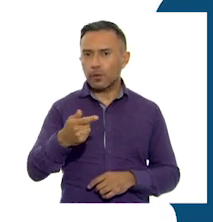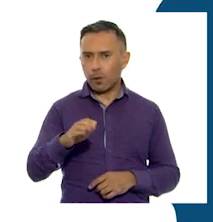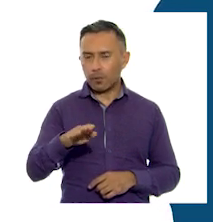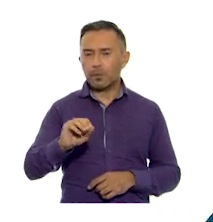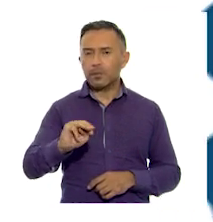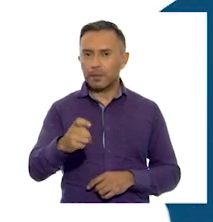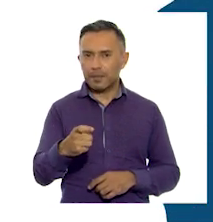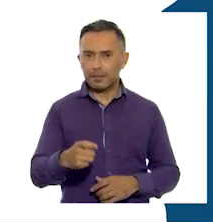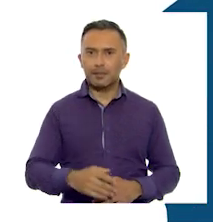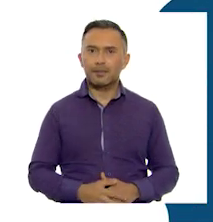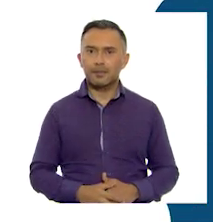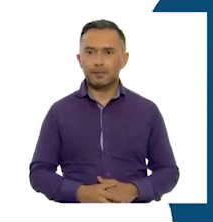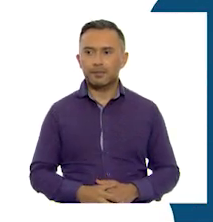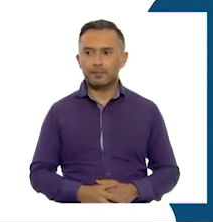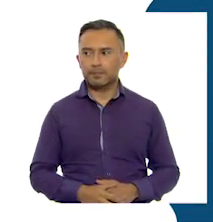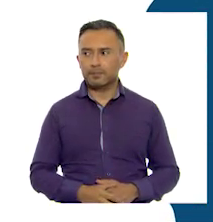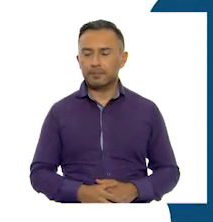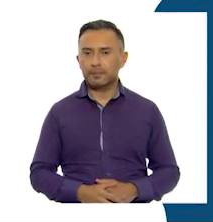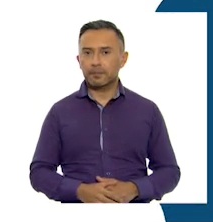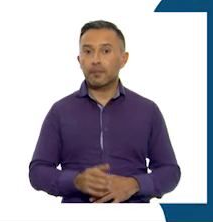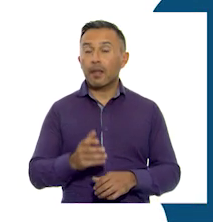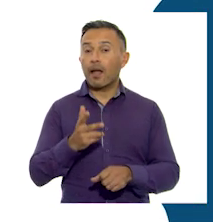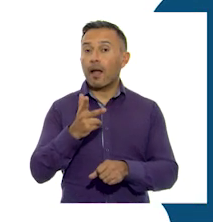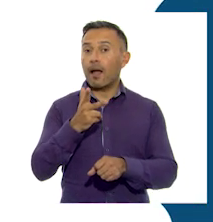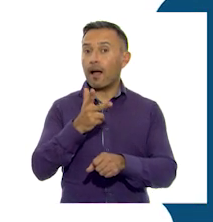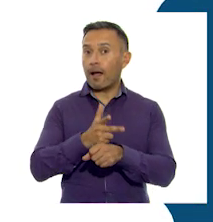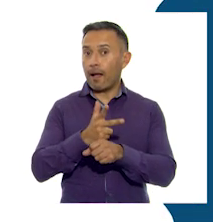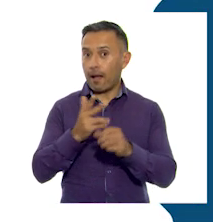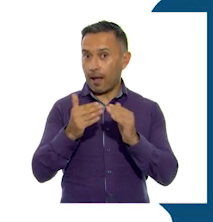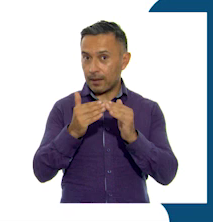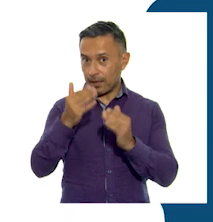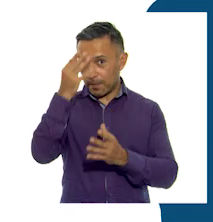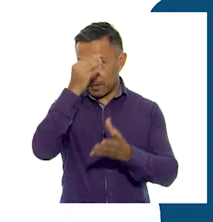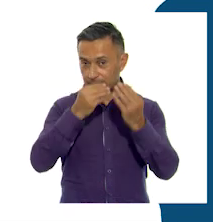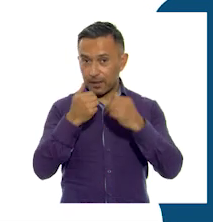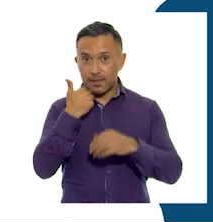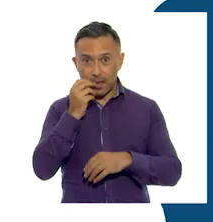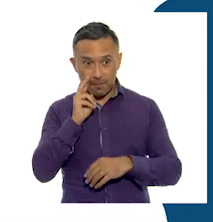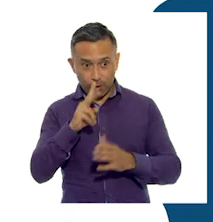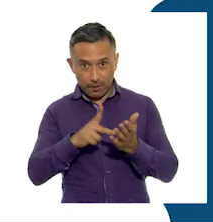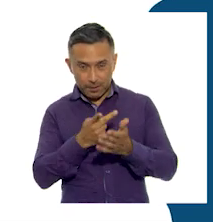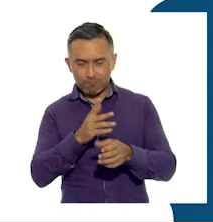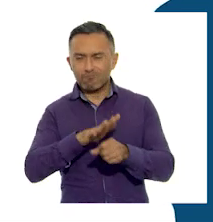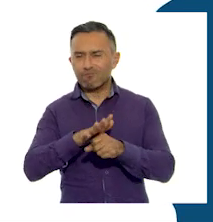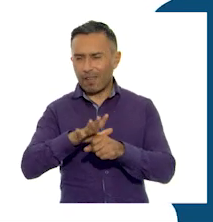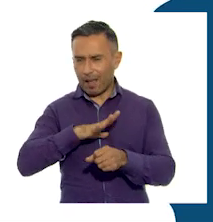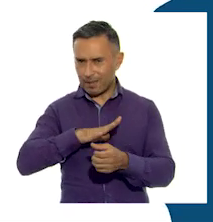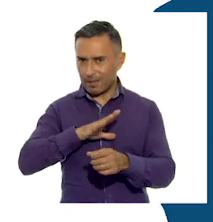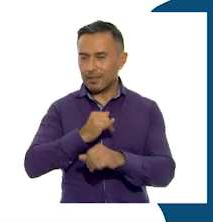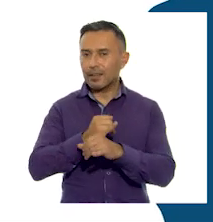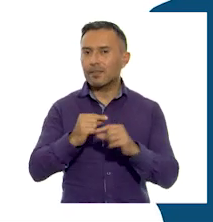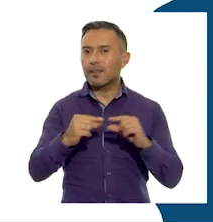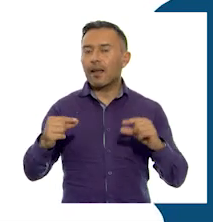conalitech.sep.gov.mx. Si quieres volver a ver los programas de Aprende en Casa, los puedes encontrar en la siguiente liga: